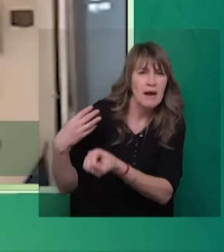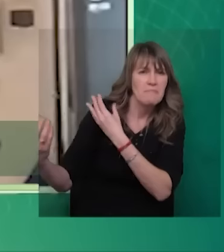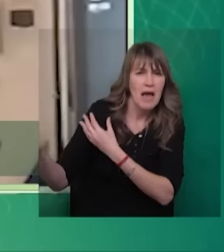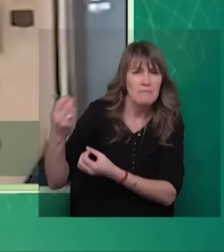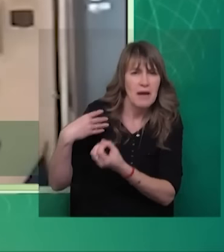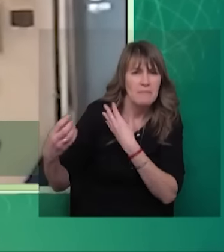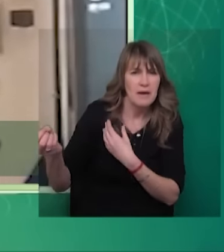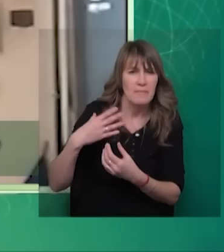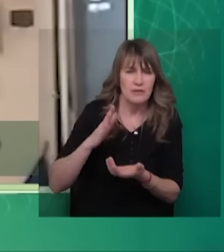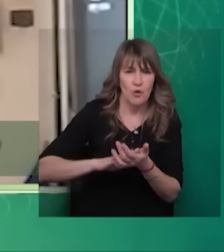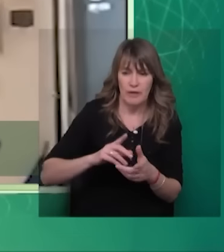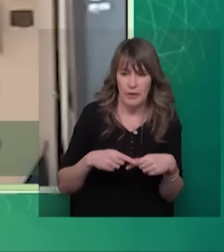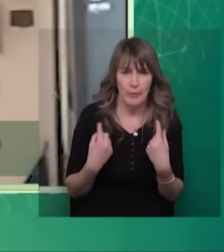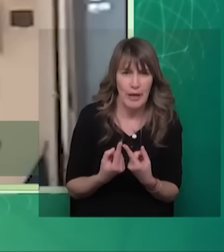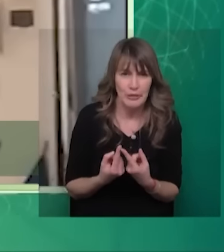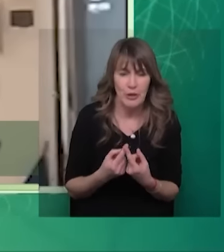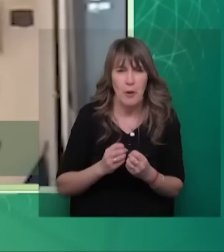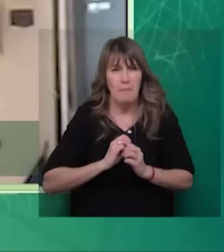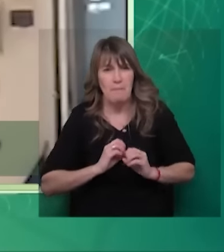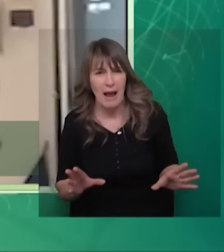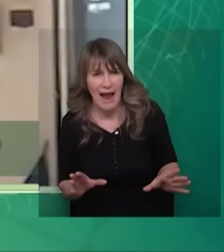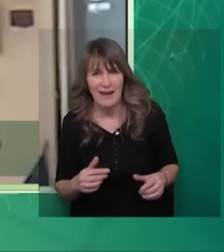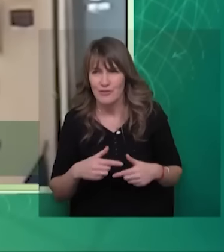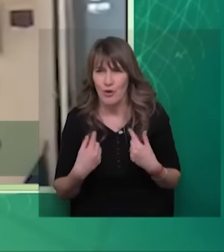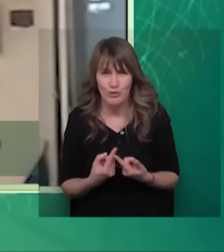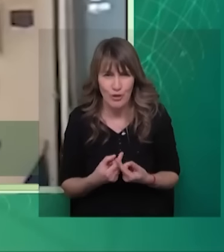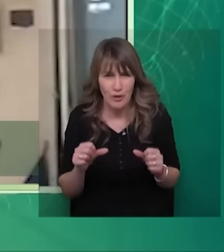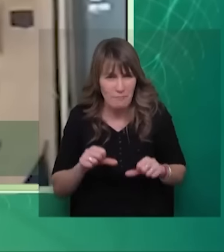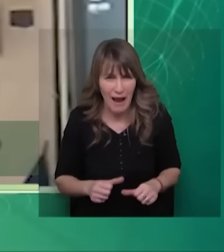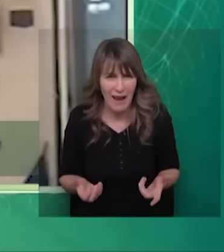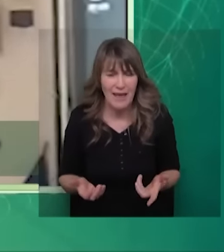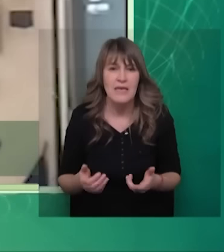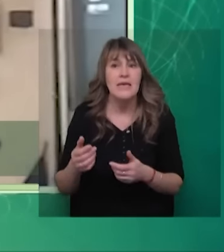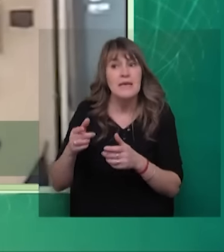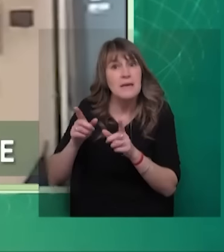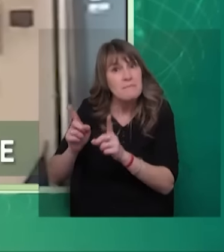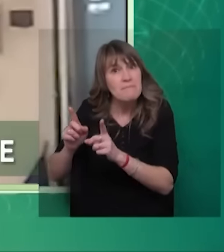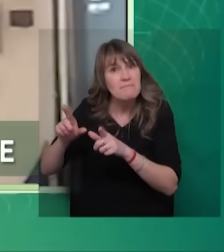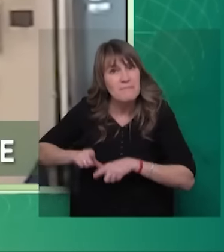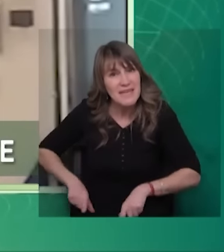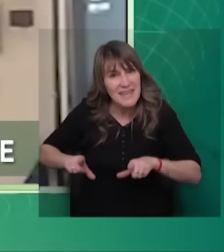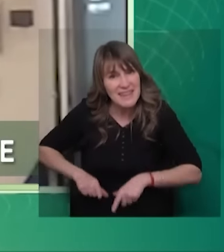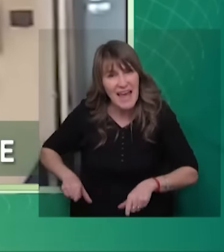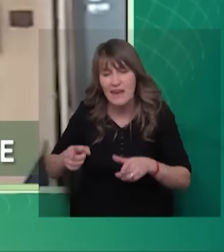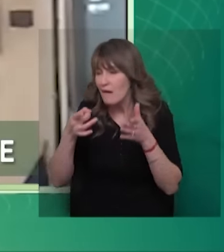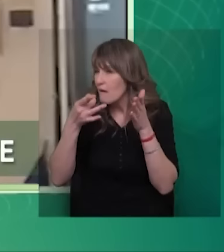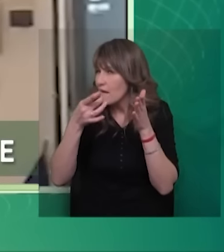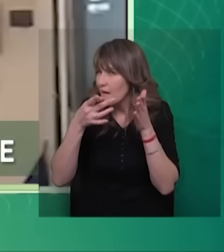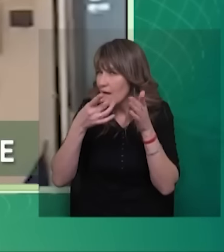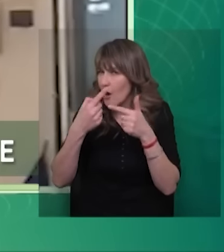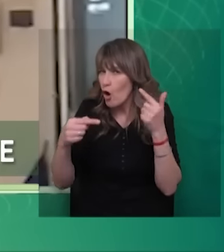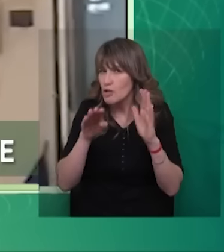y tratarnos de deshonestos al mismo tiempo el Ministerio este hacía la vista gorda con todas estas